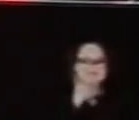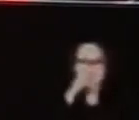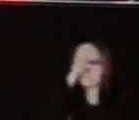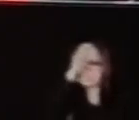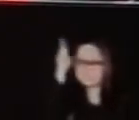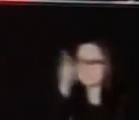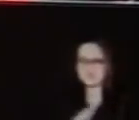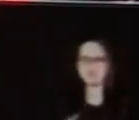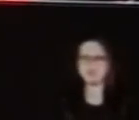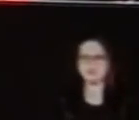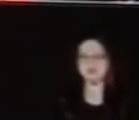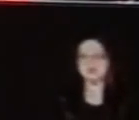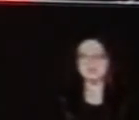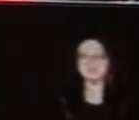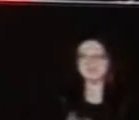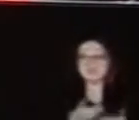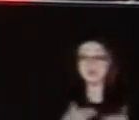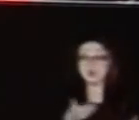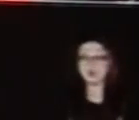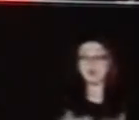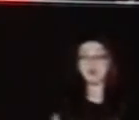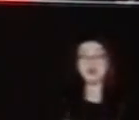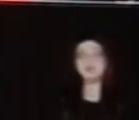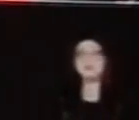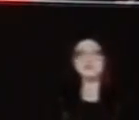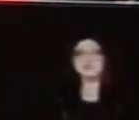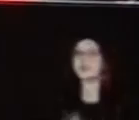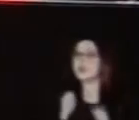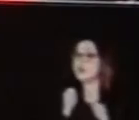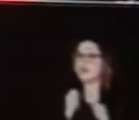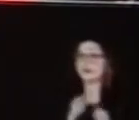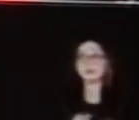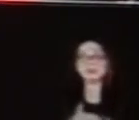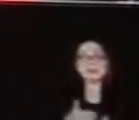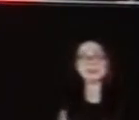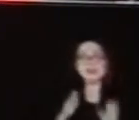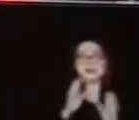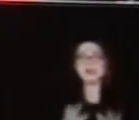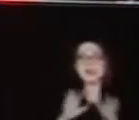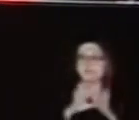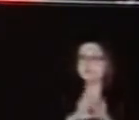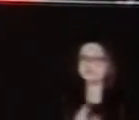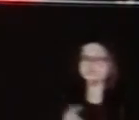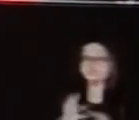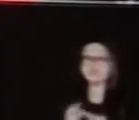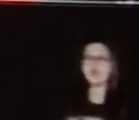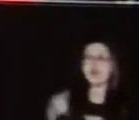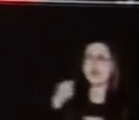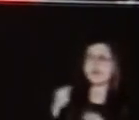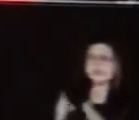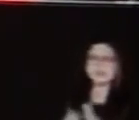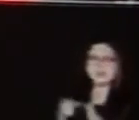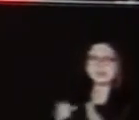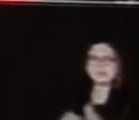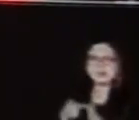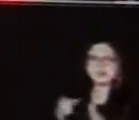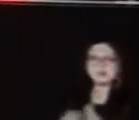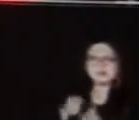En otras palabras, como lo hemos repetido durante muchos